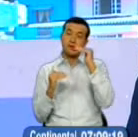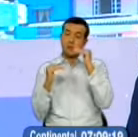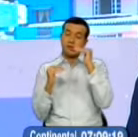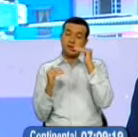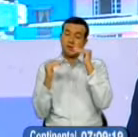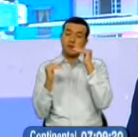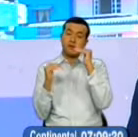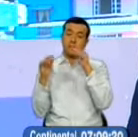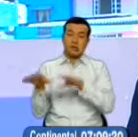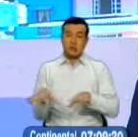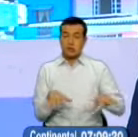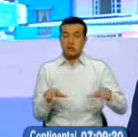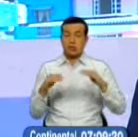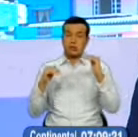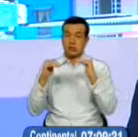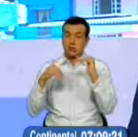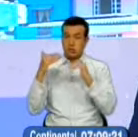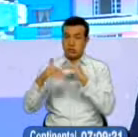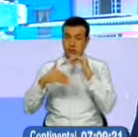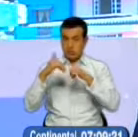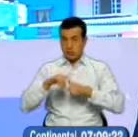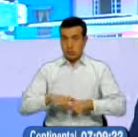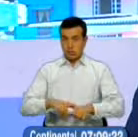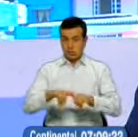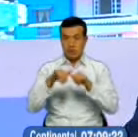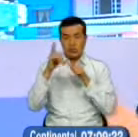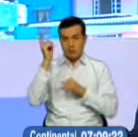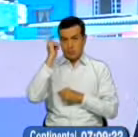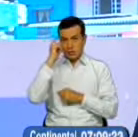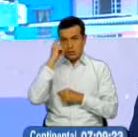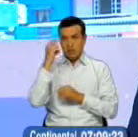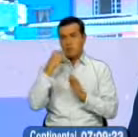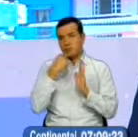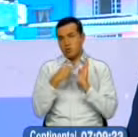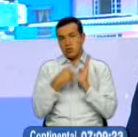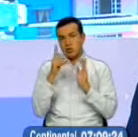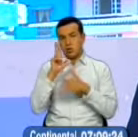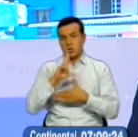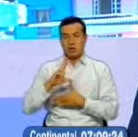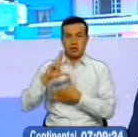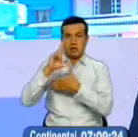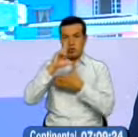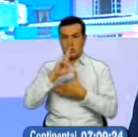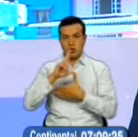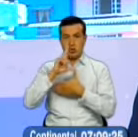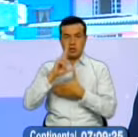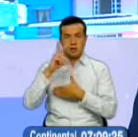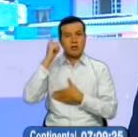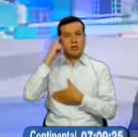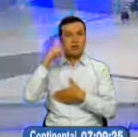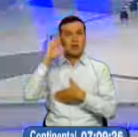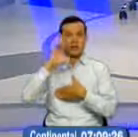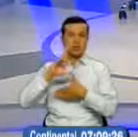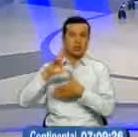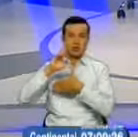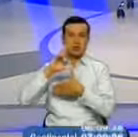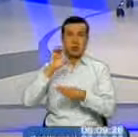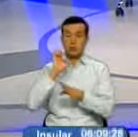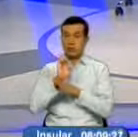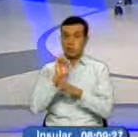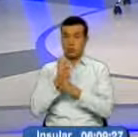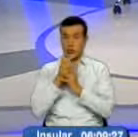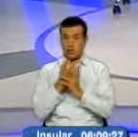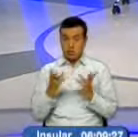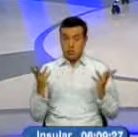conocimiento dinámicas en el mediano y largo plazo. Pensemos que en general América Latina y indudablemente el Ecuador